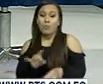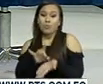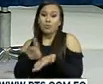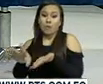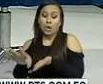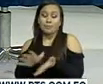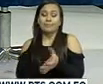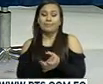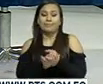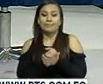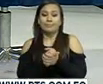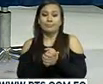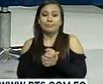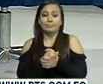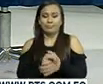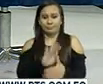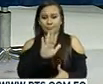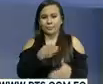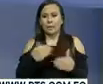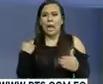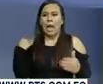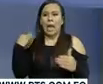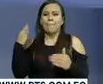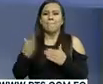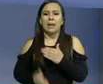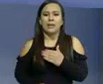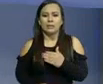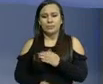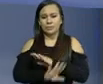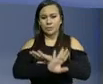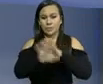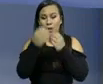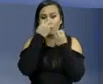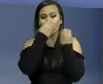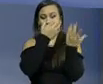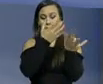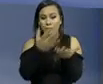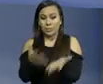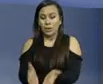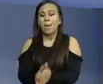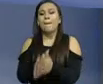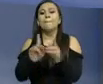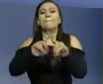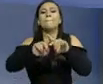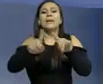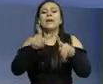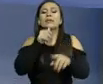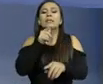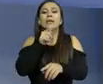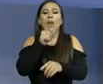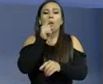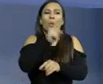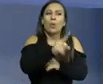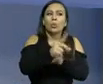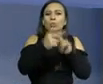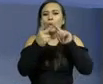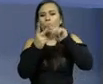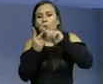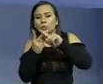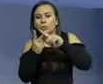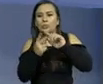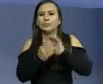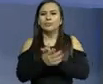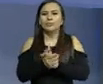plazos esto podría concretar saber en primer lugar anuncio vicio político al parecer uno de los modos de los